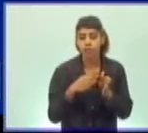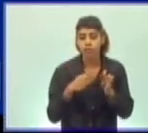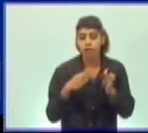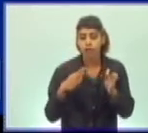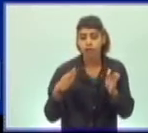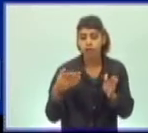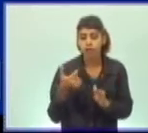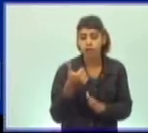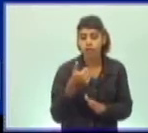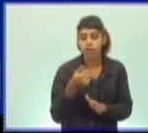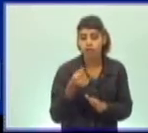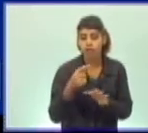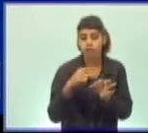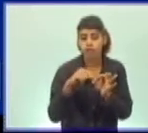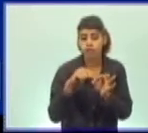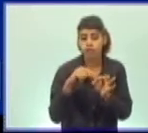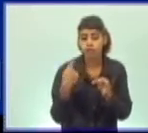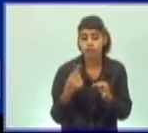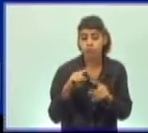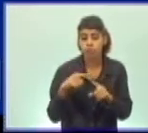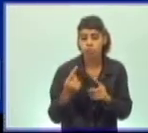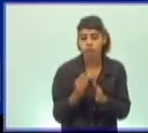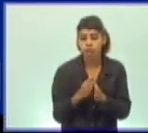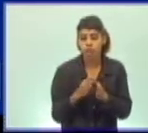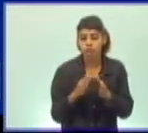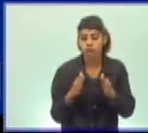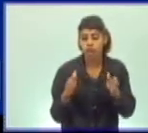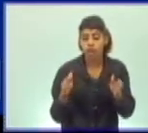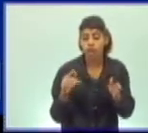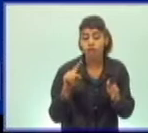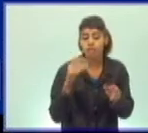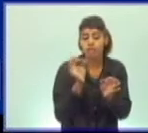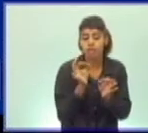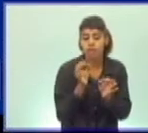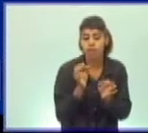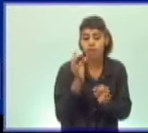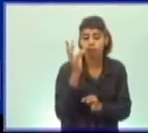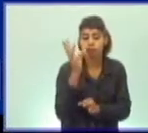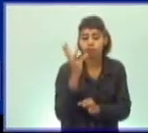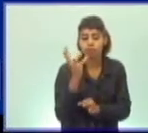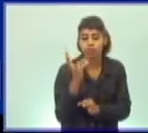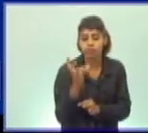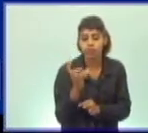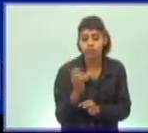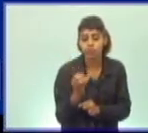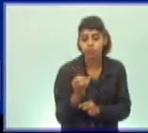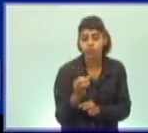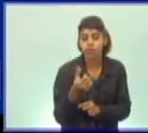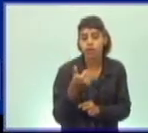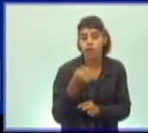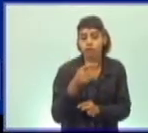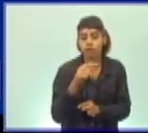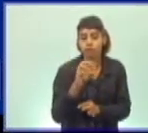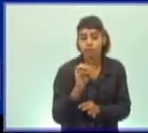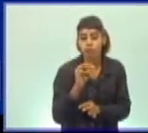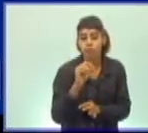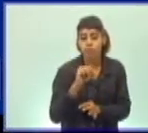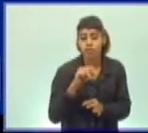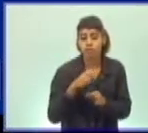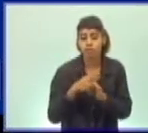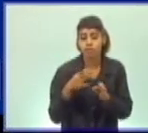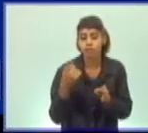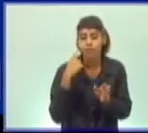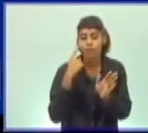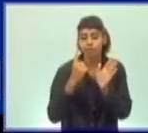qué aumenta el tamaño del átomo cuando nos movemos en un grupo siempre que aumenta el número atómico? Observen la cantidad de niveles de energía,